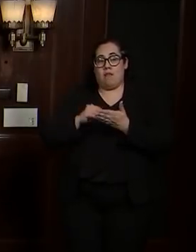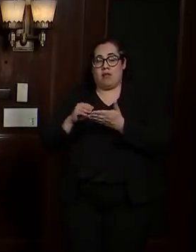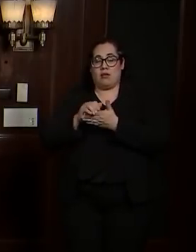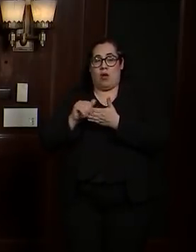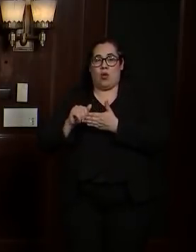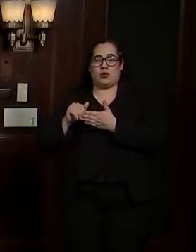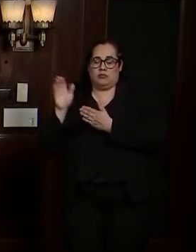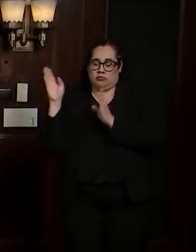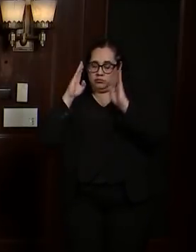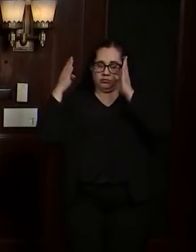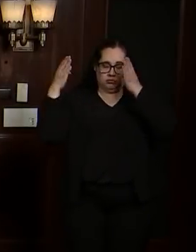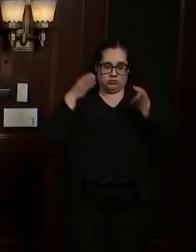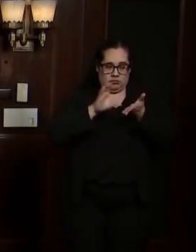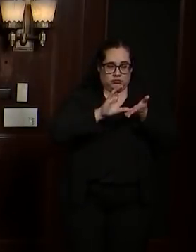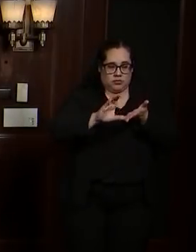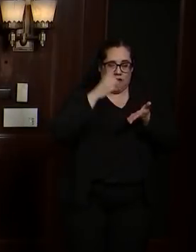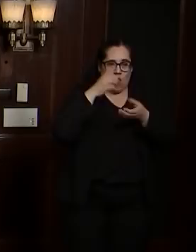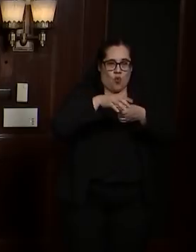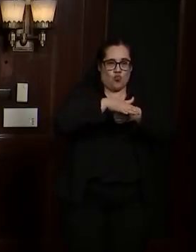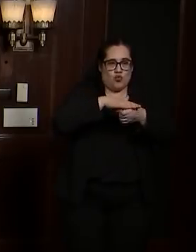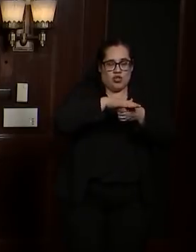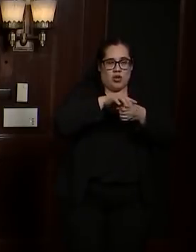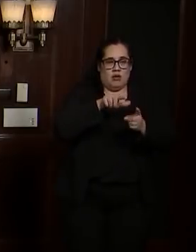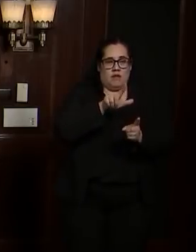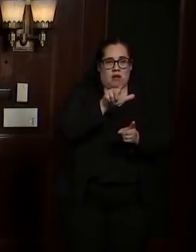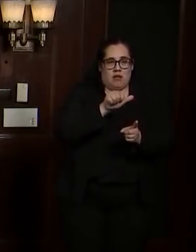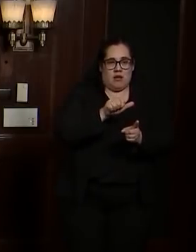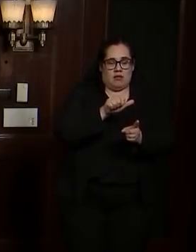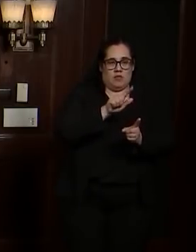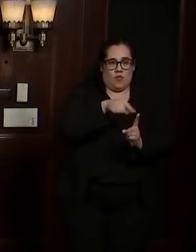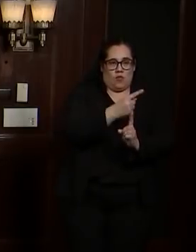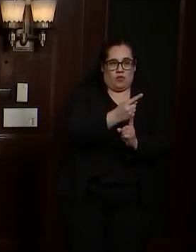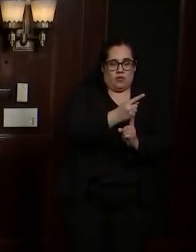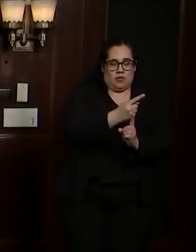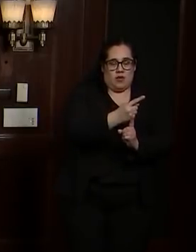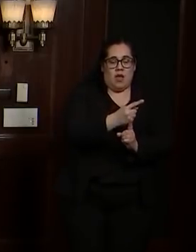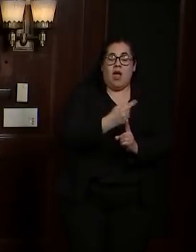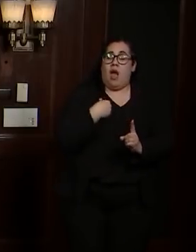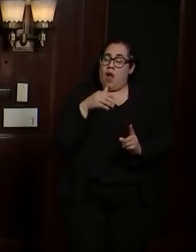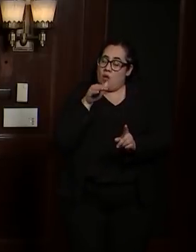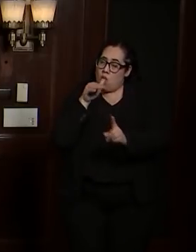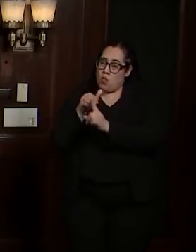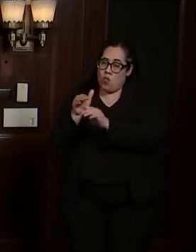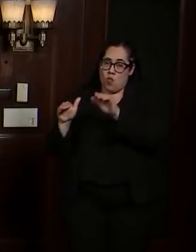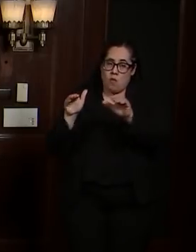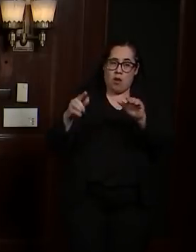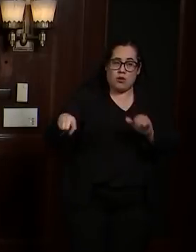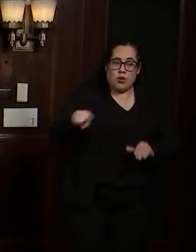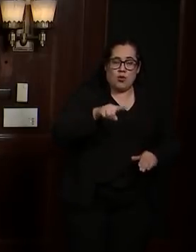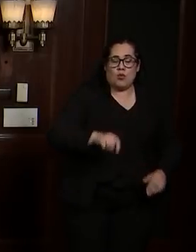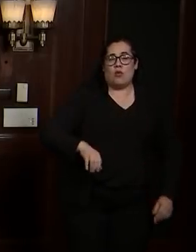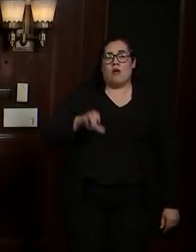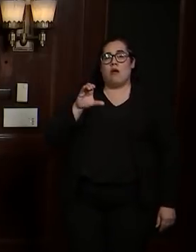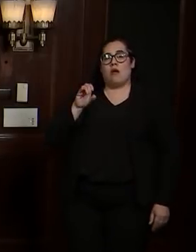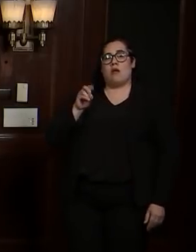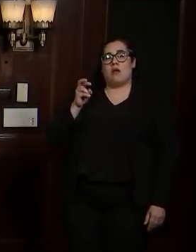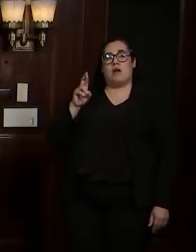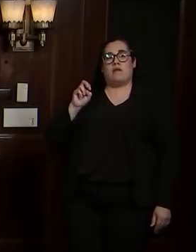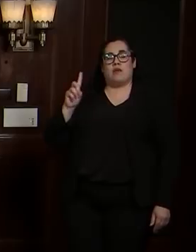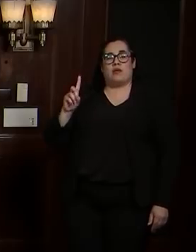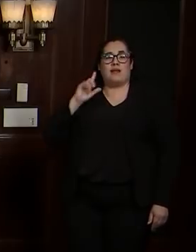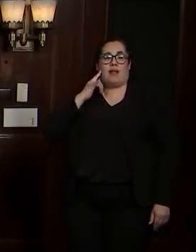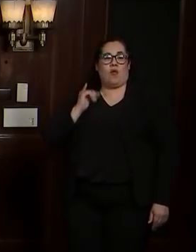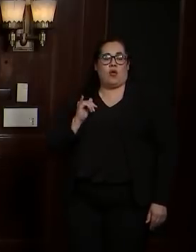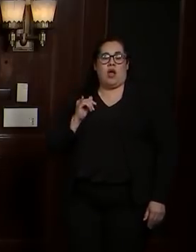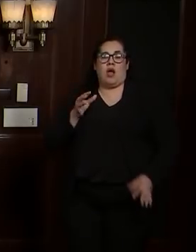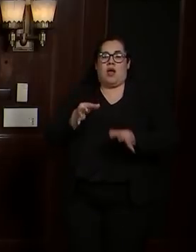dólares dedicados para la región de Los Ángeles. Y les recuerdo, Covered California ha extendido